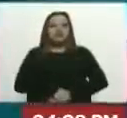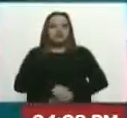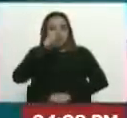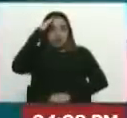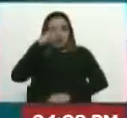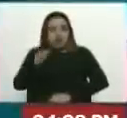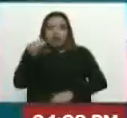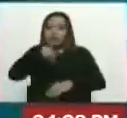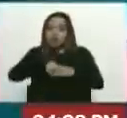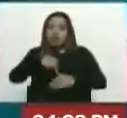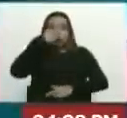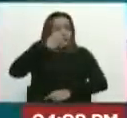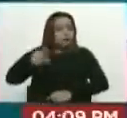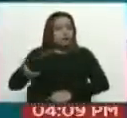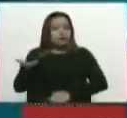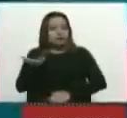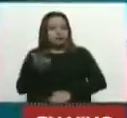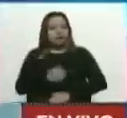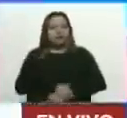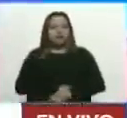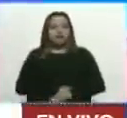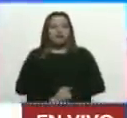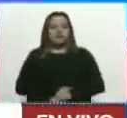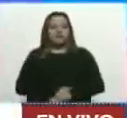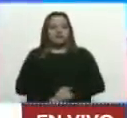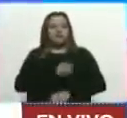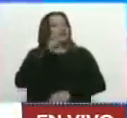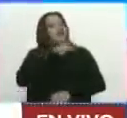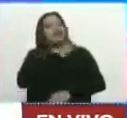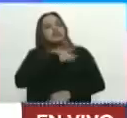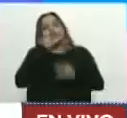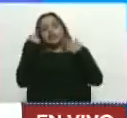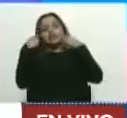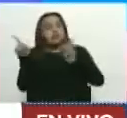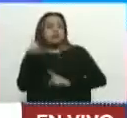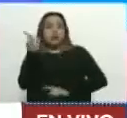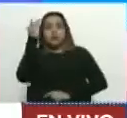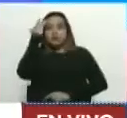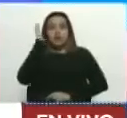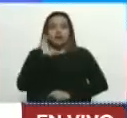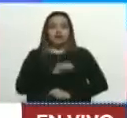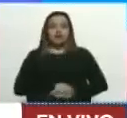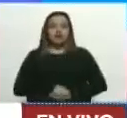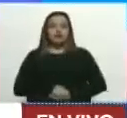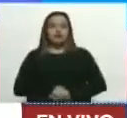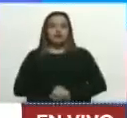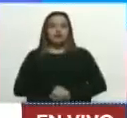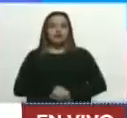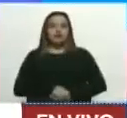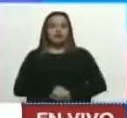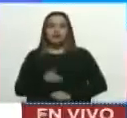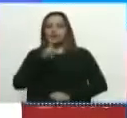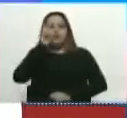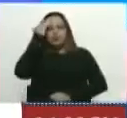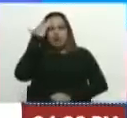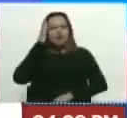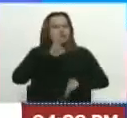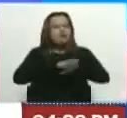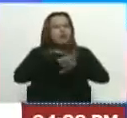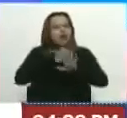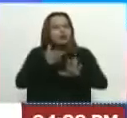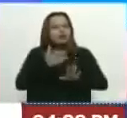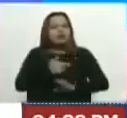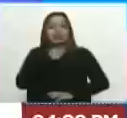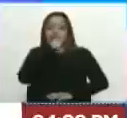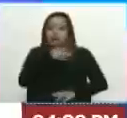parte del pueblo. Bueno, en Chile quizá no lo saben todavía, digamos. Y no lo saben por qué, ¿eh? Y esto es